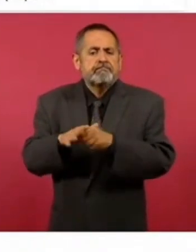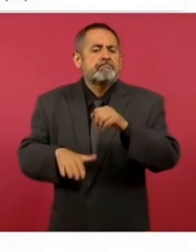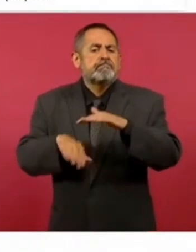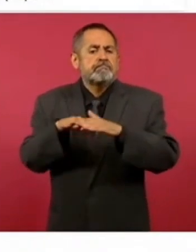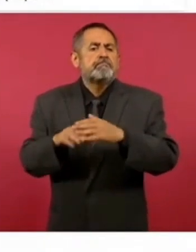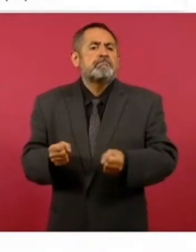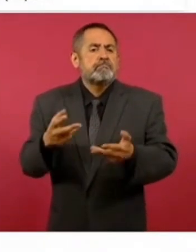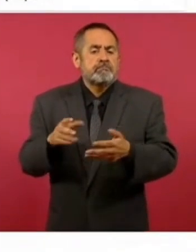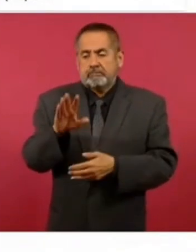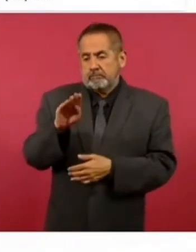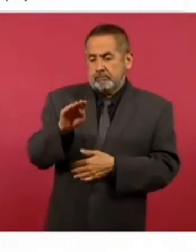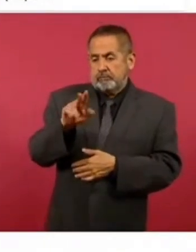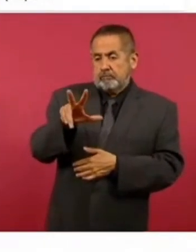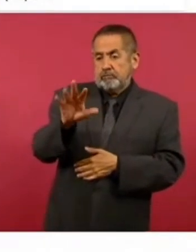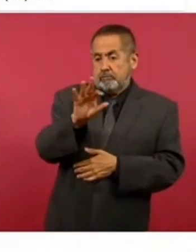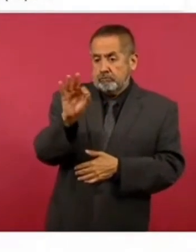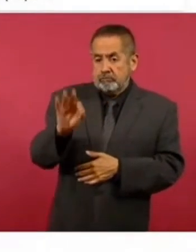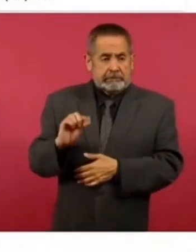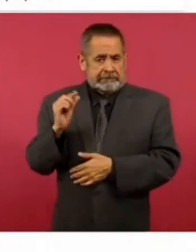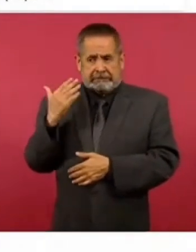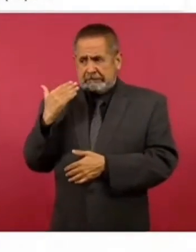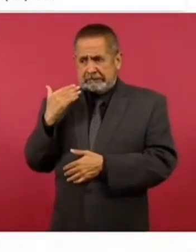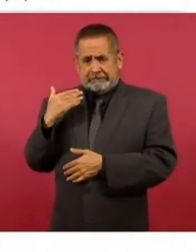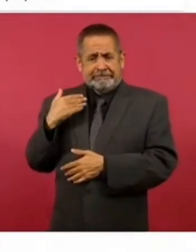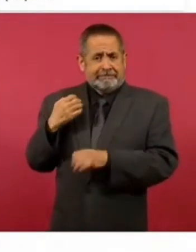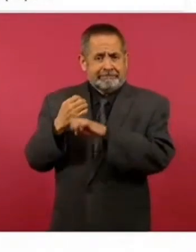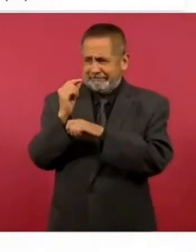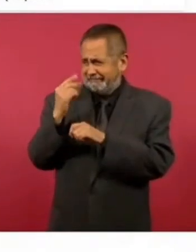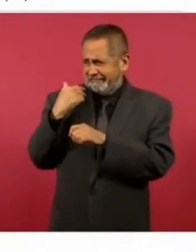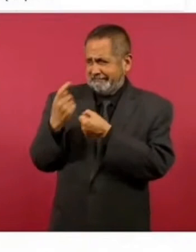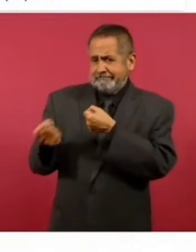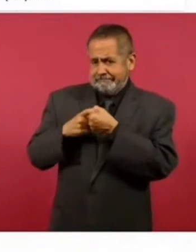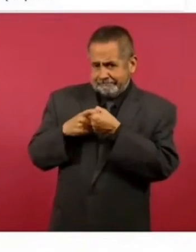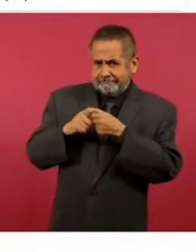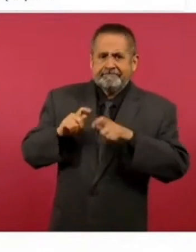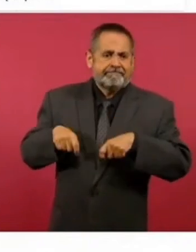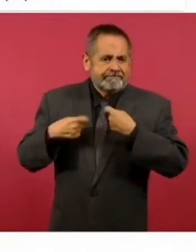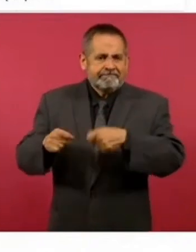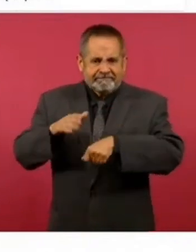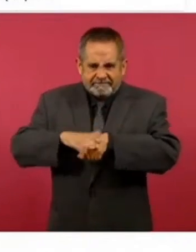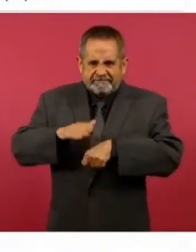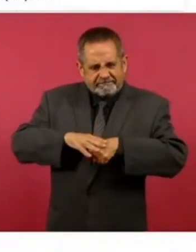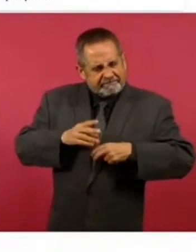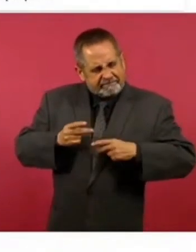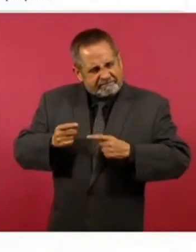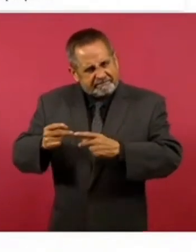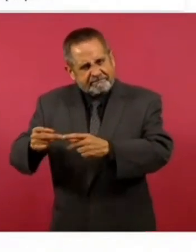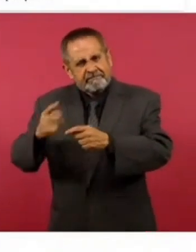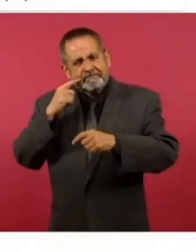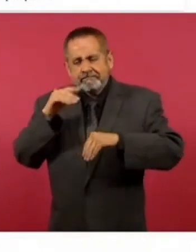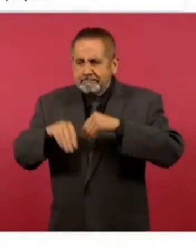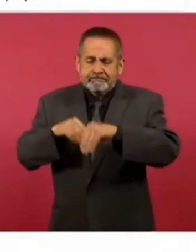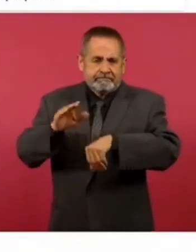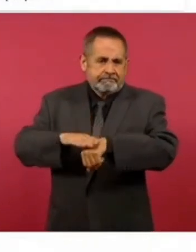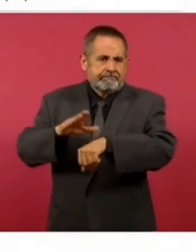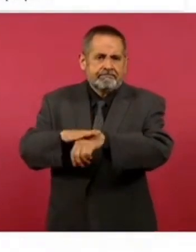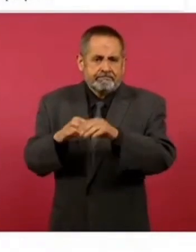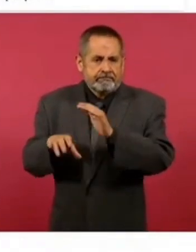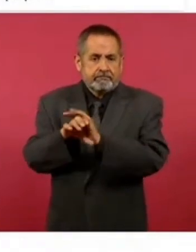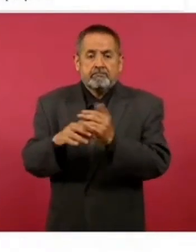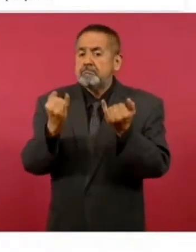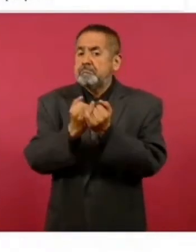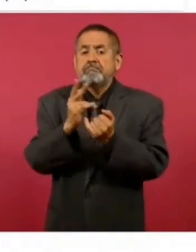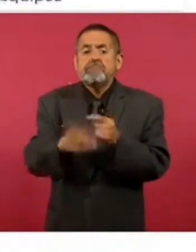también es de los estados más recientes donde necesitamos incrementar aún más la productividad de los quirófanos. Igual tenemos